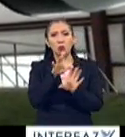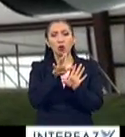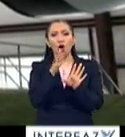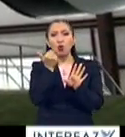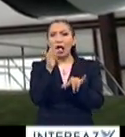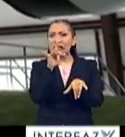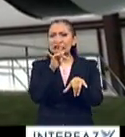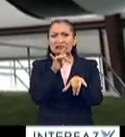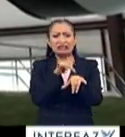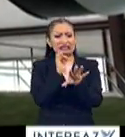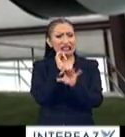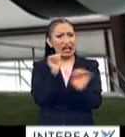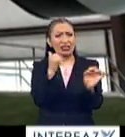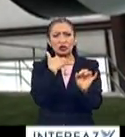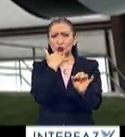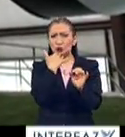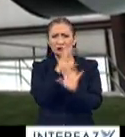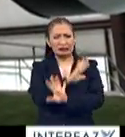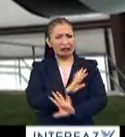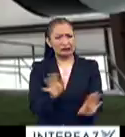estériles prácticamente. Y aquí